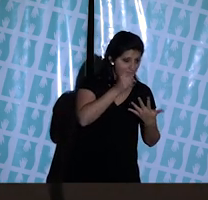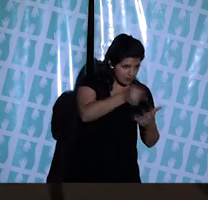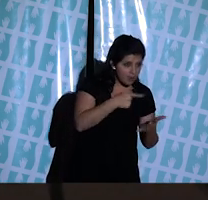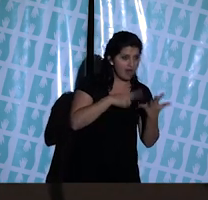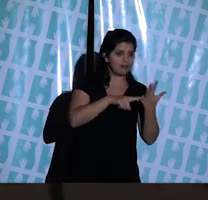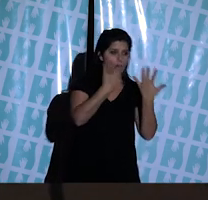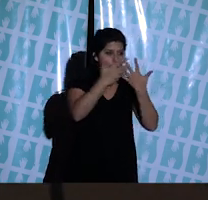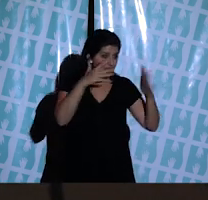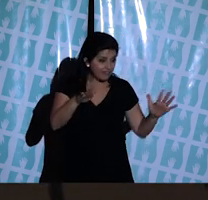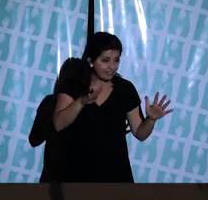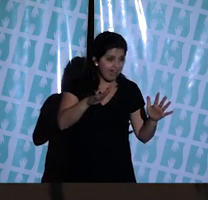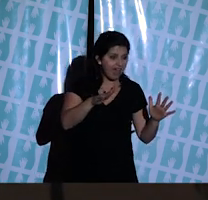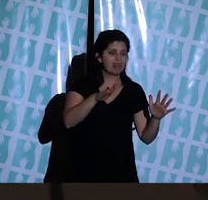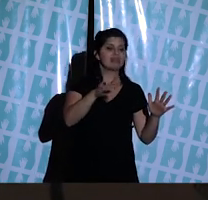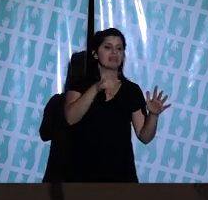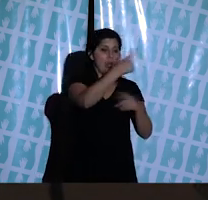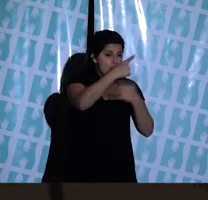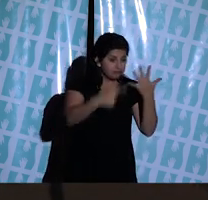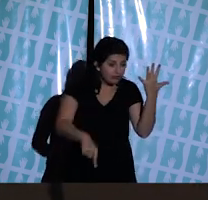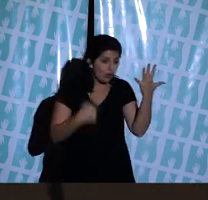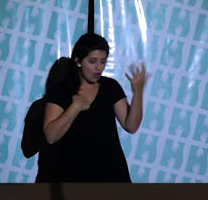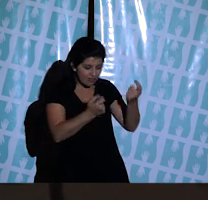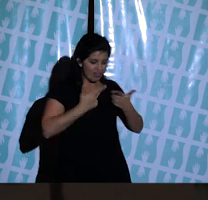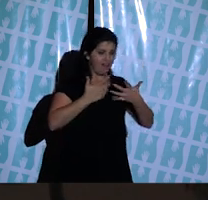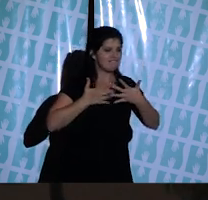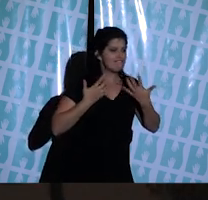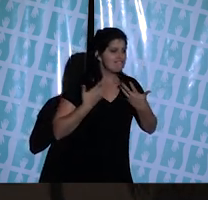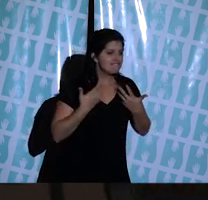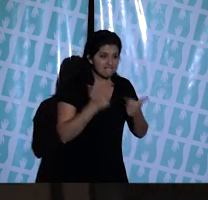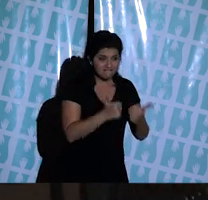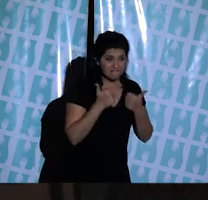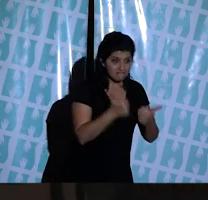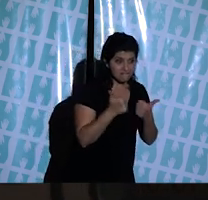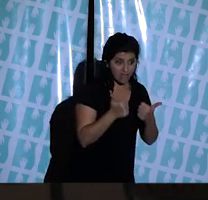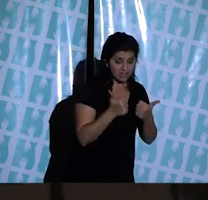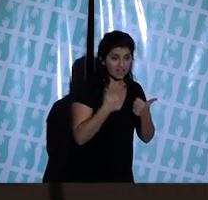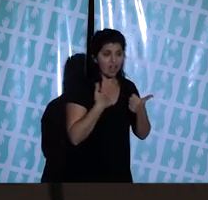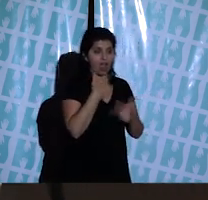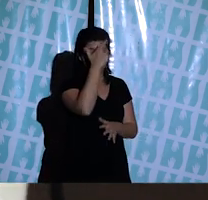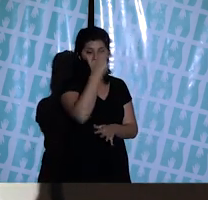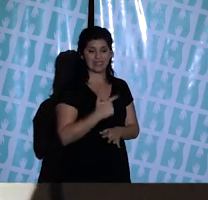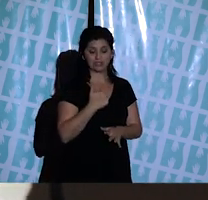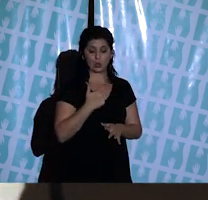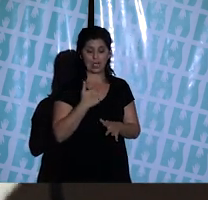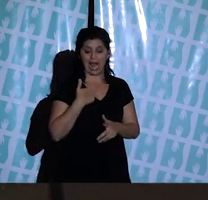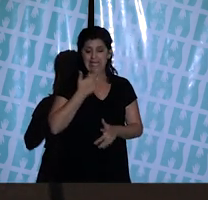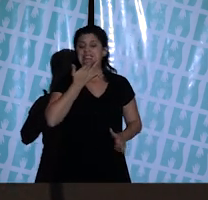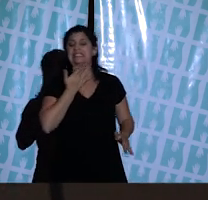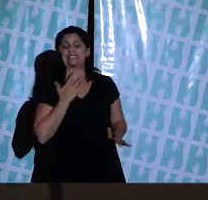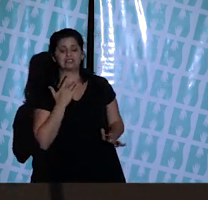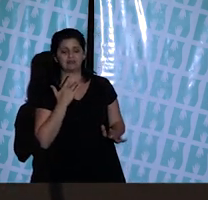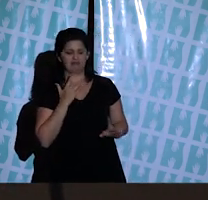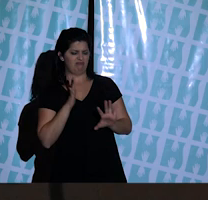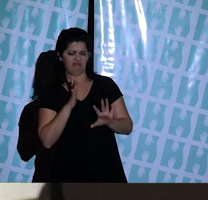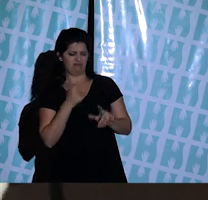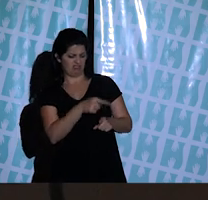la libertad, como así también otras recreaciones, que parecen en una persona que desarrolló una adicción como si viviera en blanco y